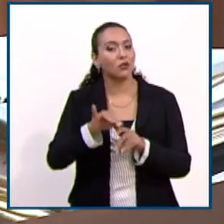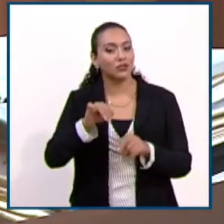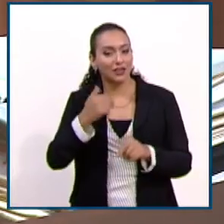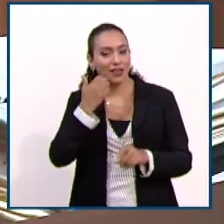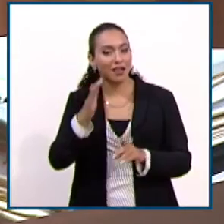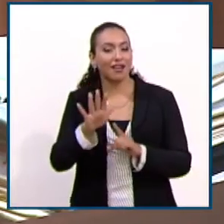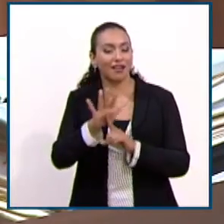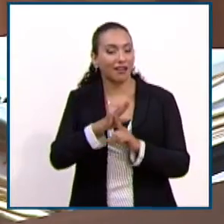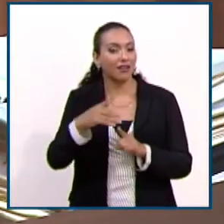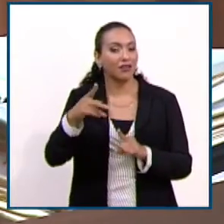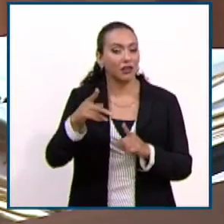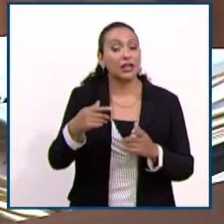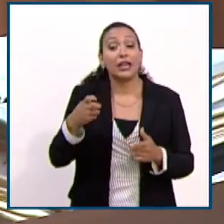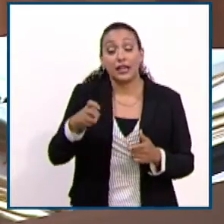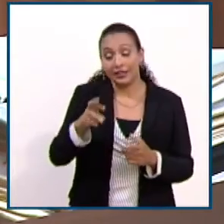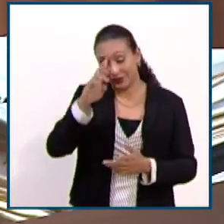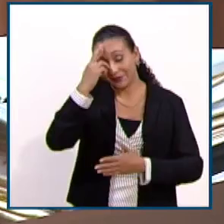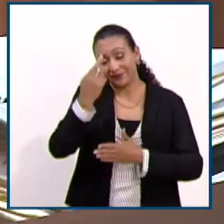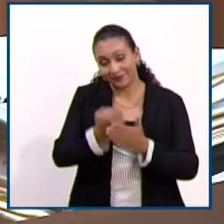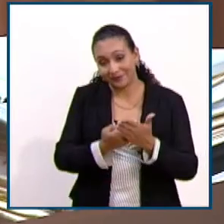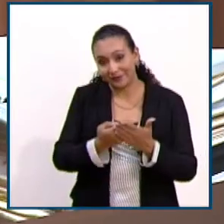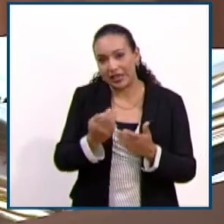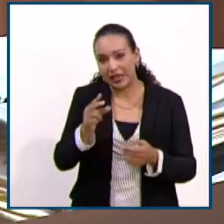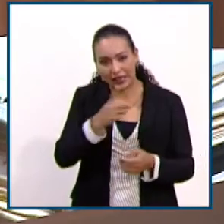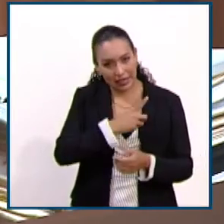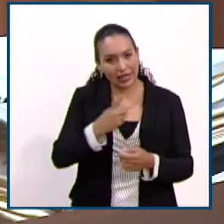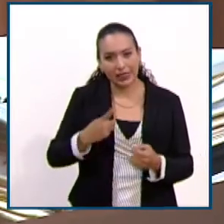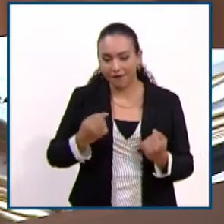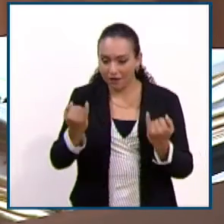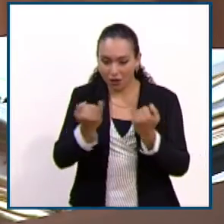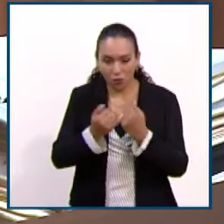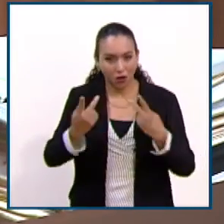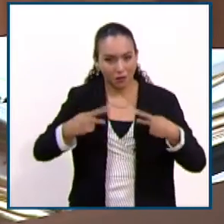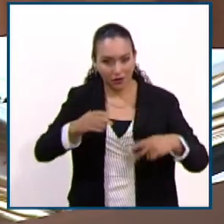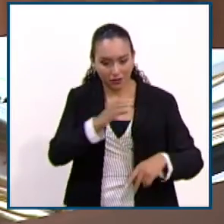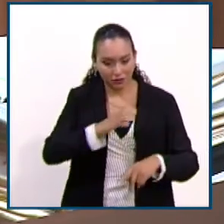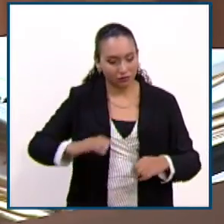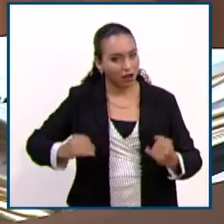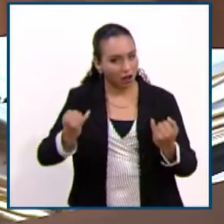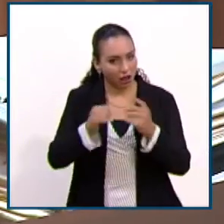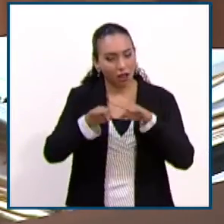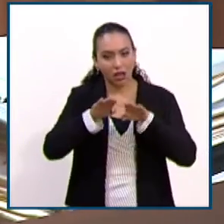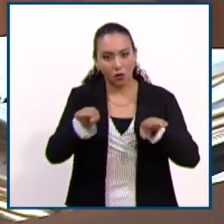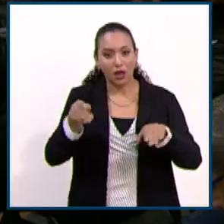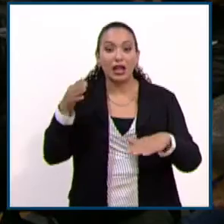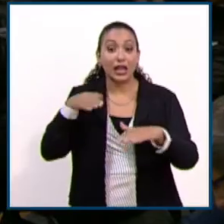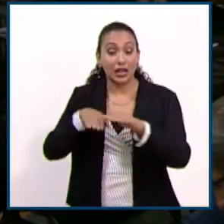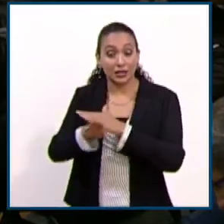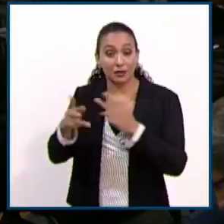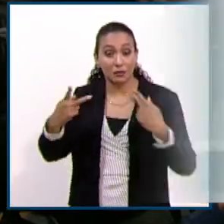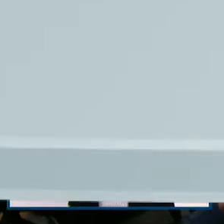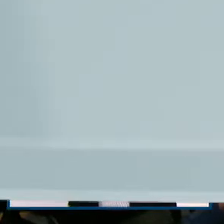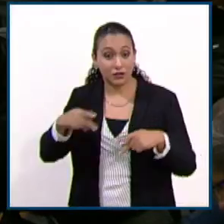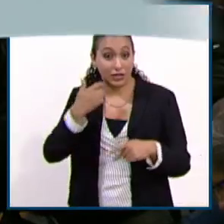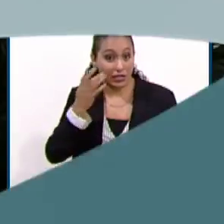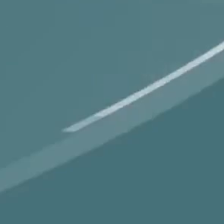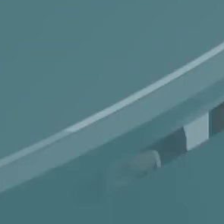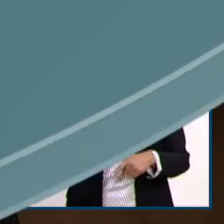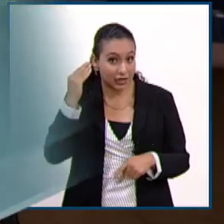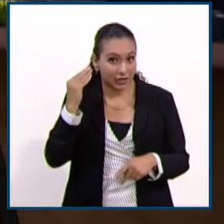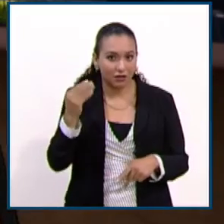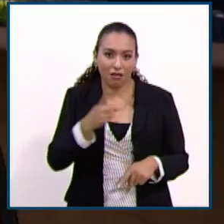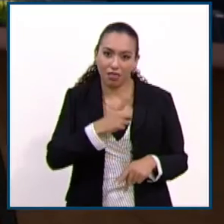espacio podría vulnerar el principio de equidad en la contienda y las reglas de acceso a la radio.